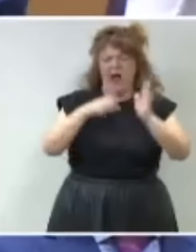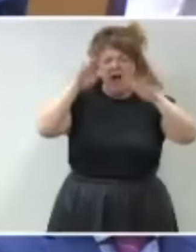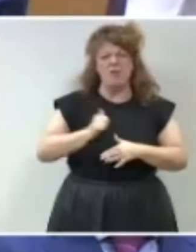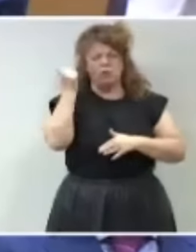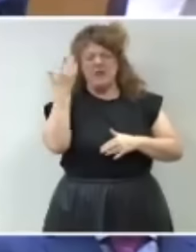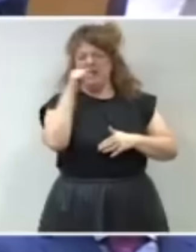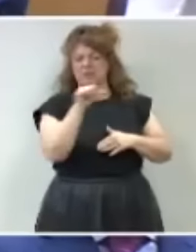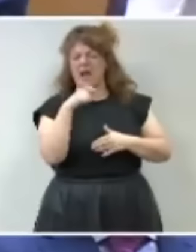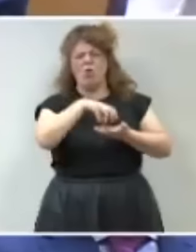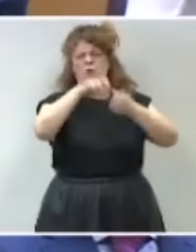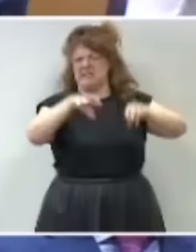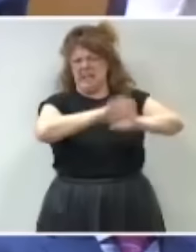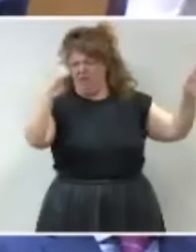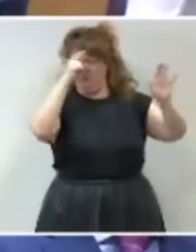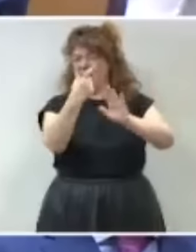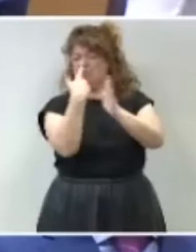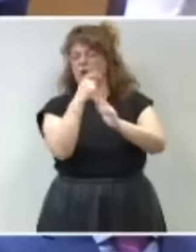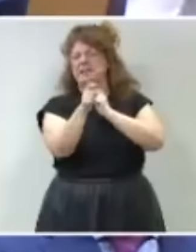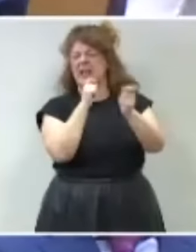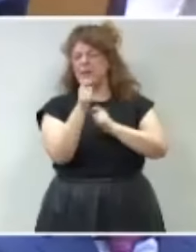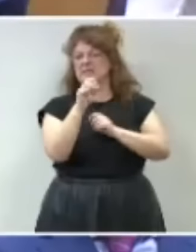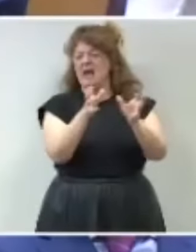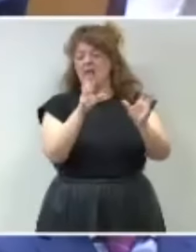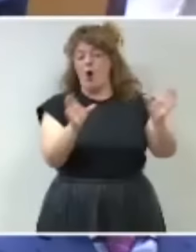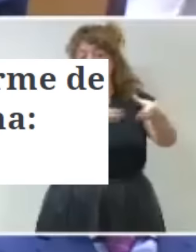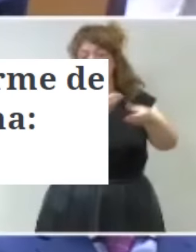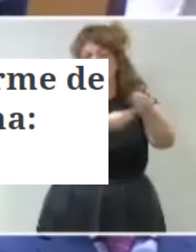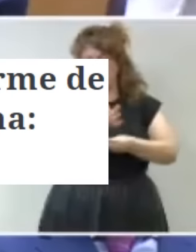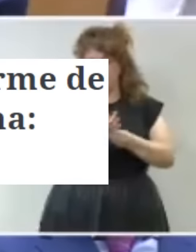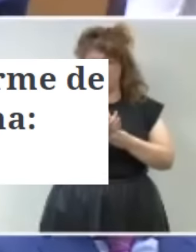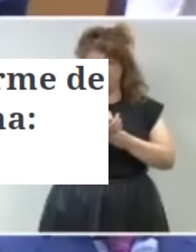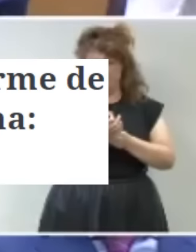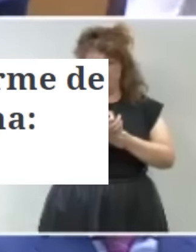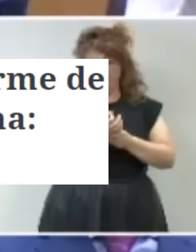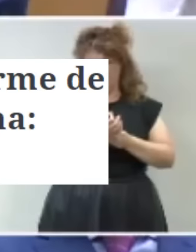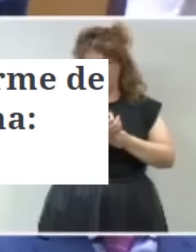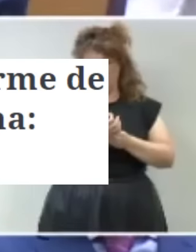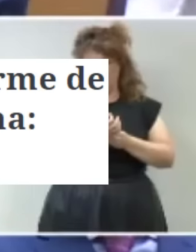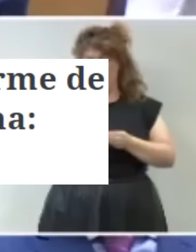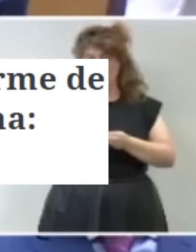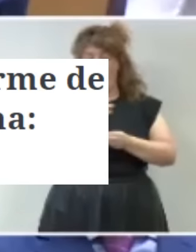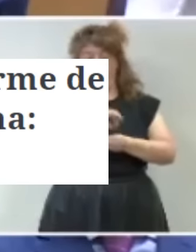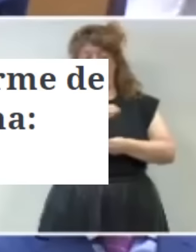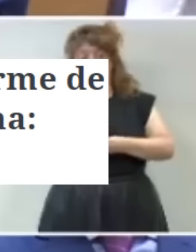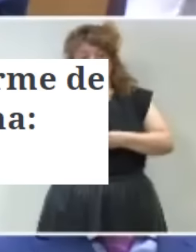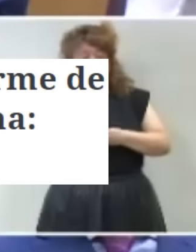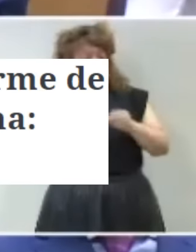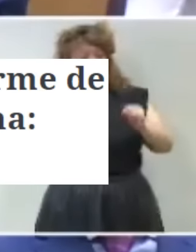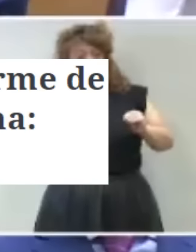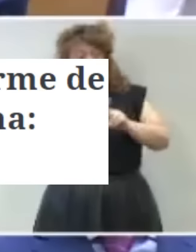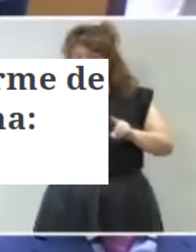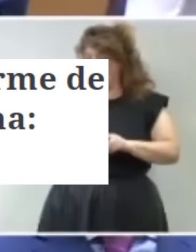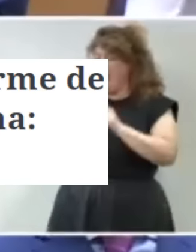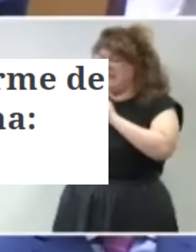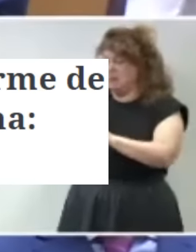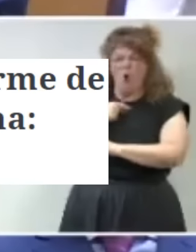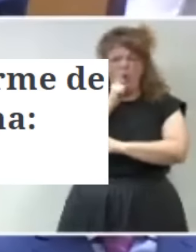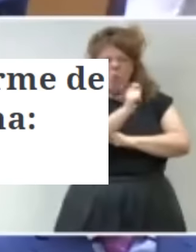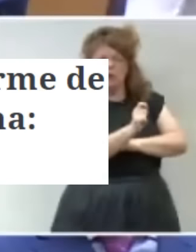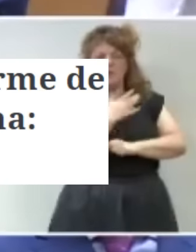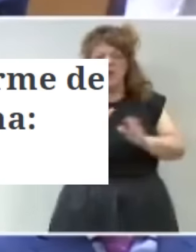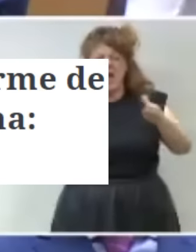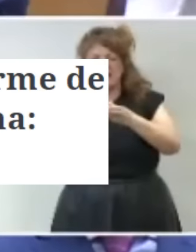la semana pasada nos sacó de dudas y nos explicó en una entrevista de radio a qué dedica a su equipo. Es verdad que no podía salir del asombro y de la perplejidad el entrevistador. Porque claro, usted le